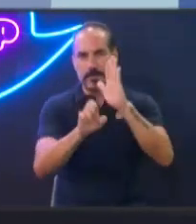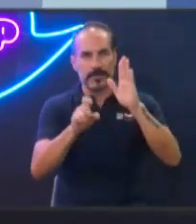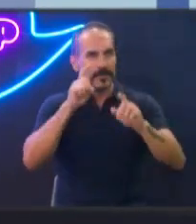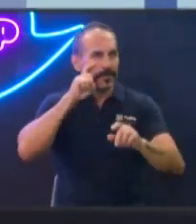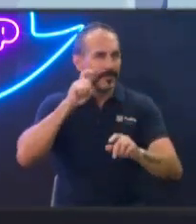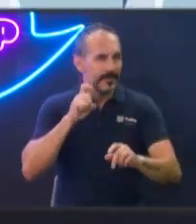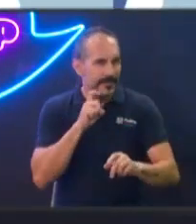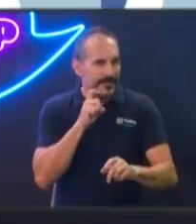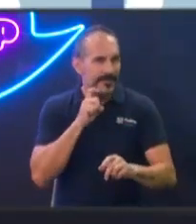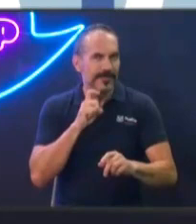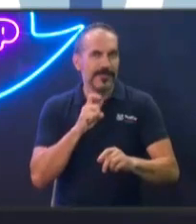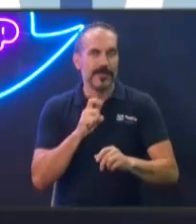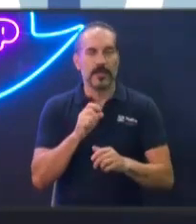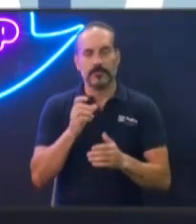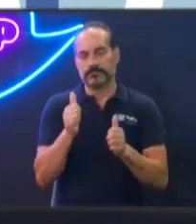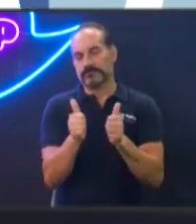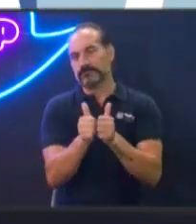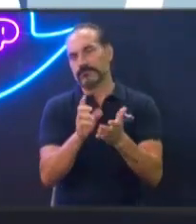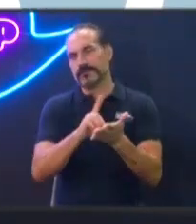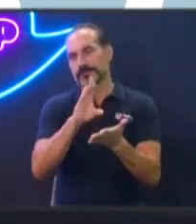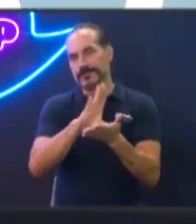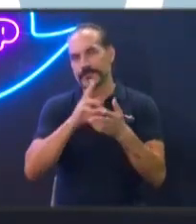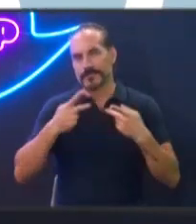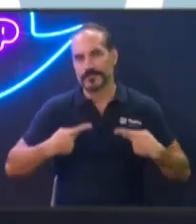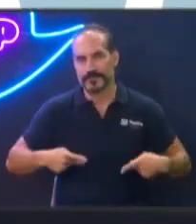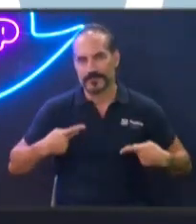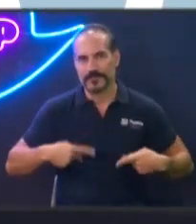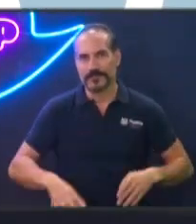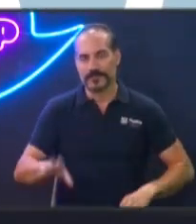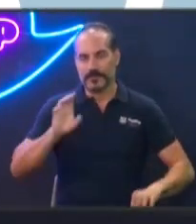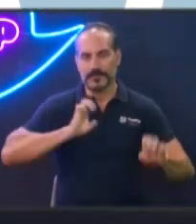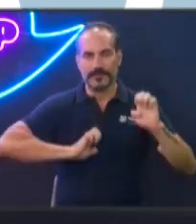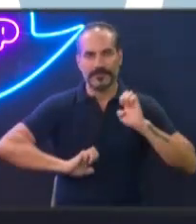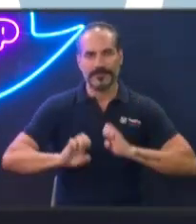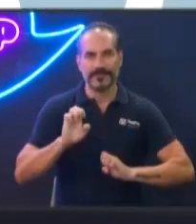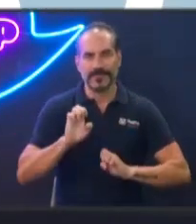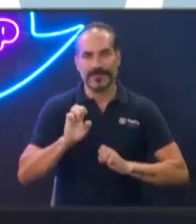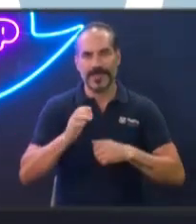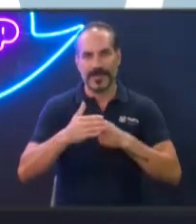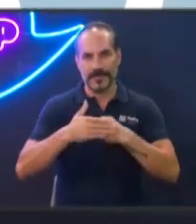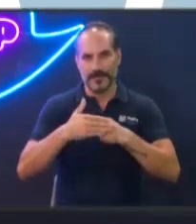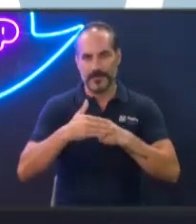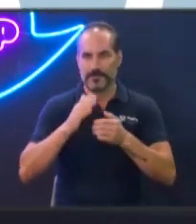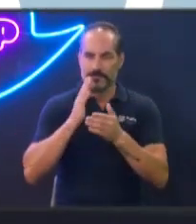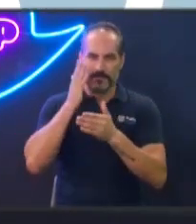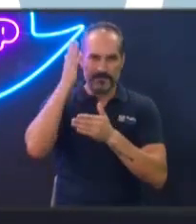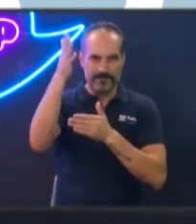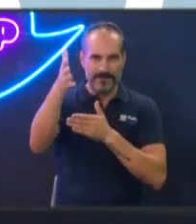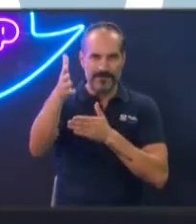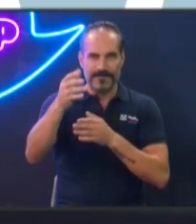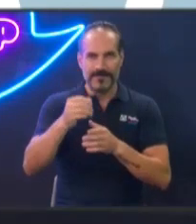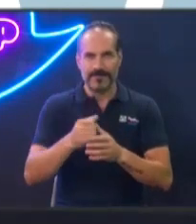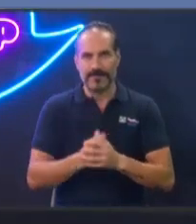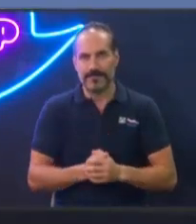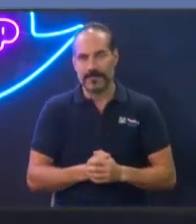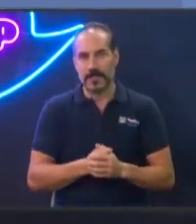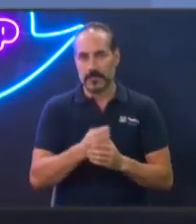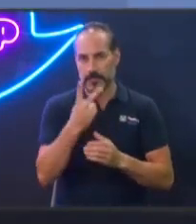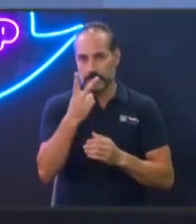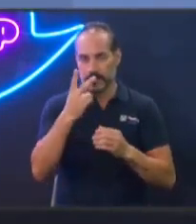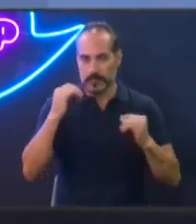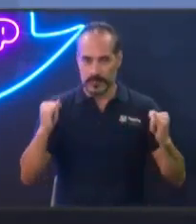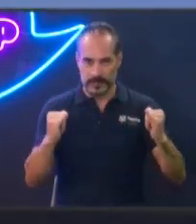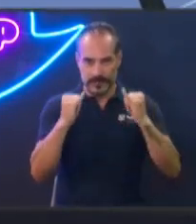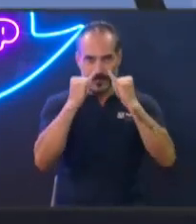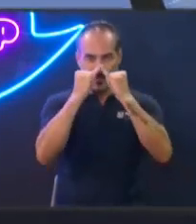la comunidad con con discapacidad de el evento que van a tener Próximamente en estas dos este instituciones